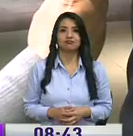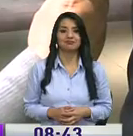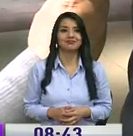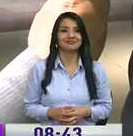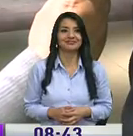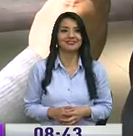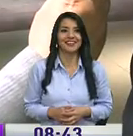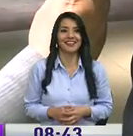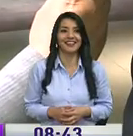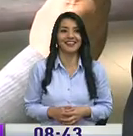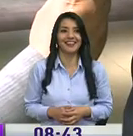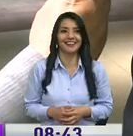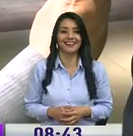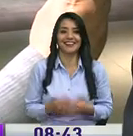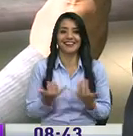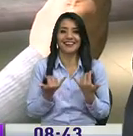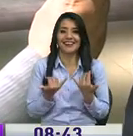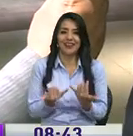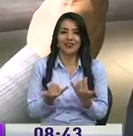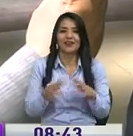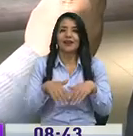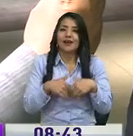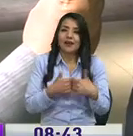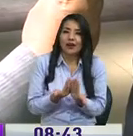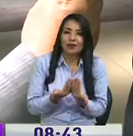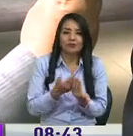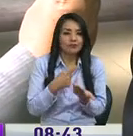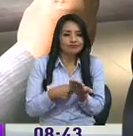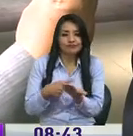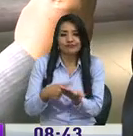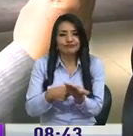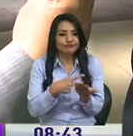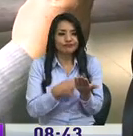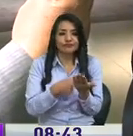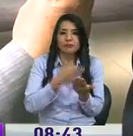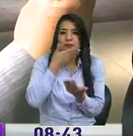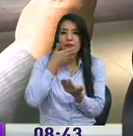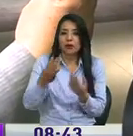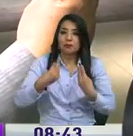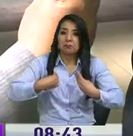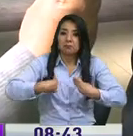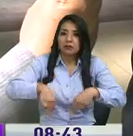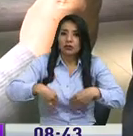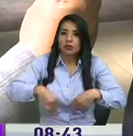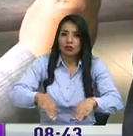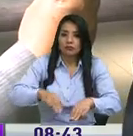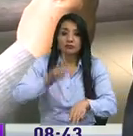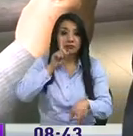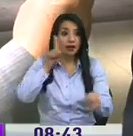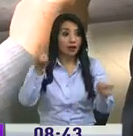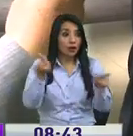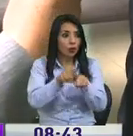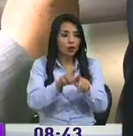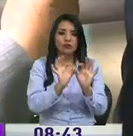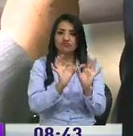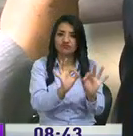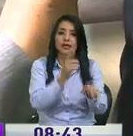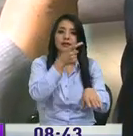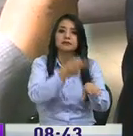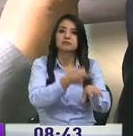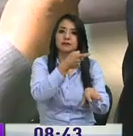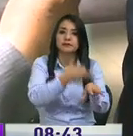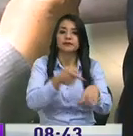Estamos explorando cuál es la mejor metodología para conseguir que ese acuerdo tenga las especificidades que el pueblo ecuatoriano